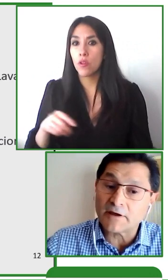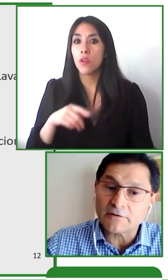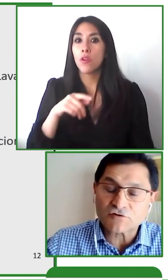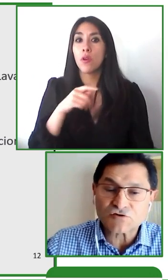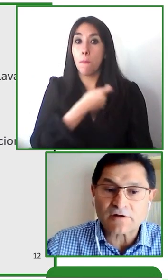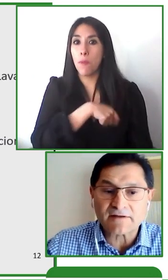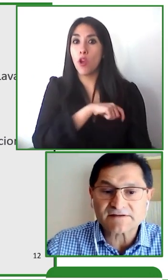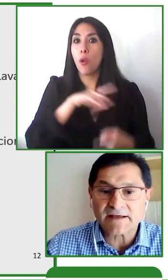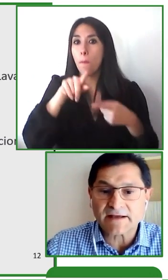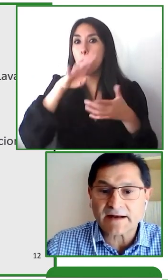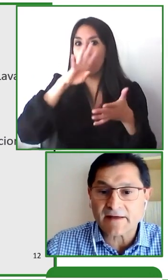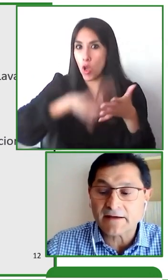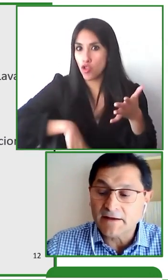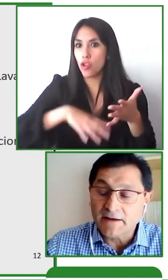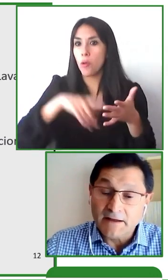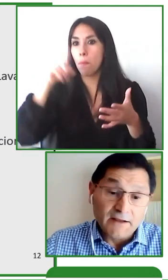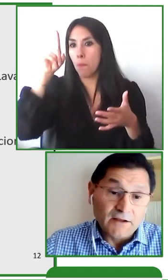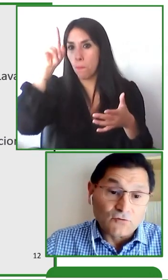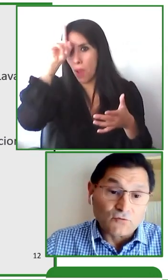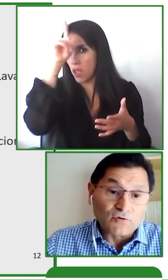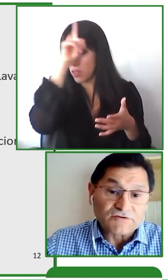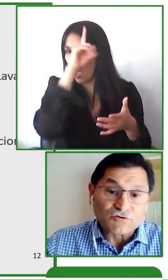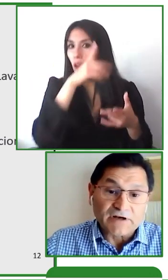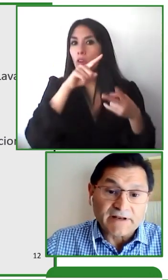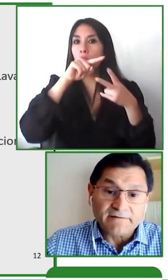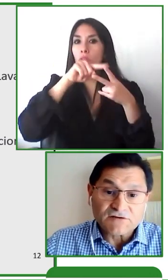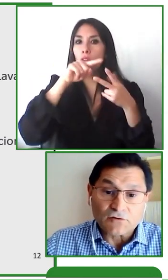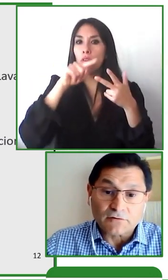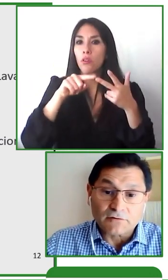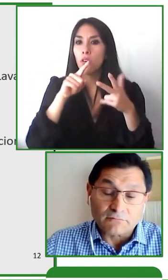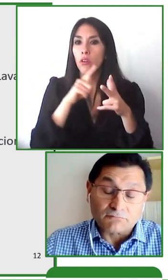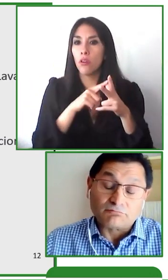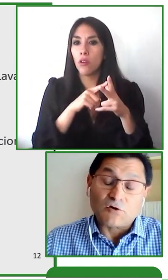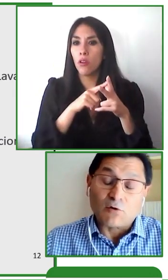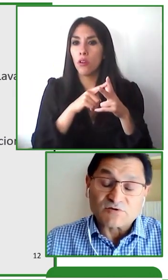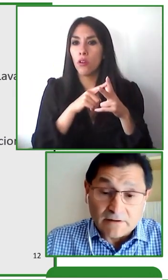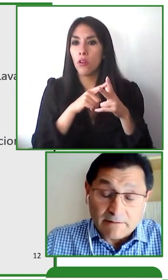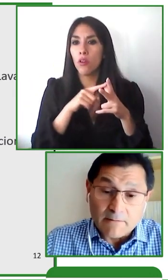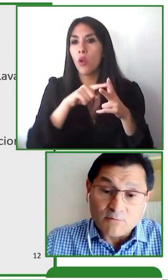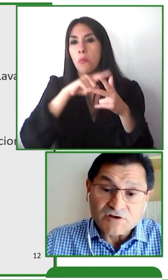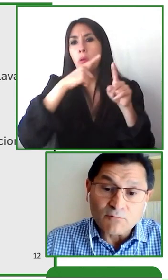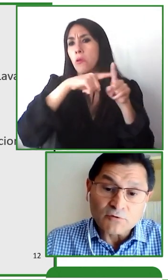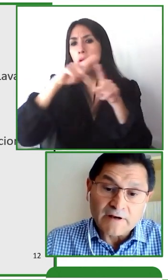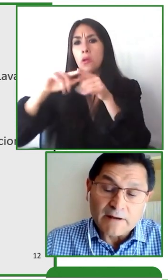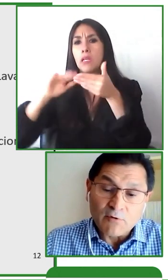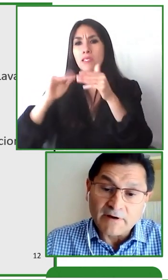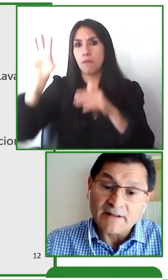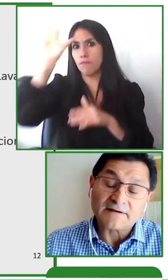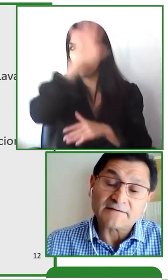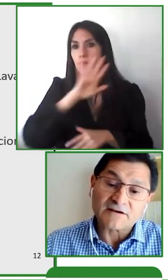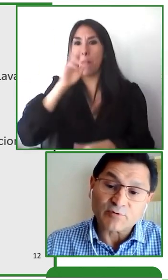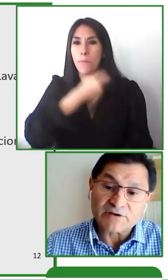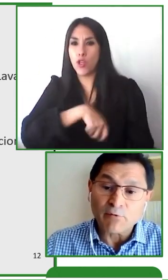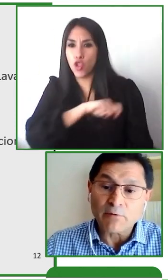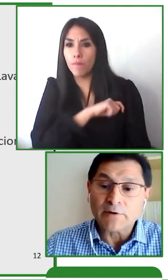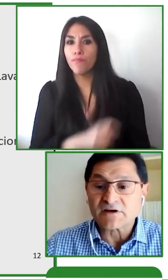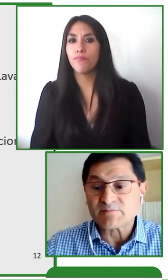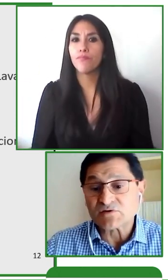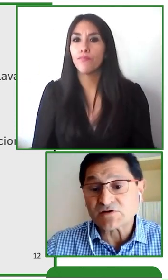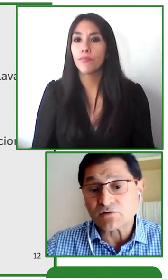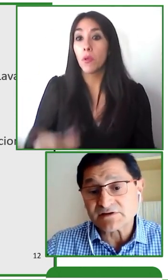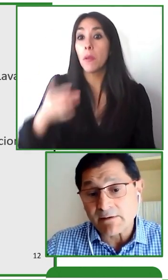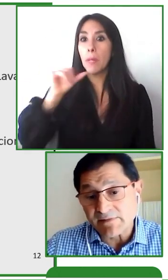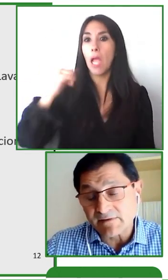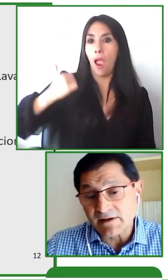Laval y Longueuil, dos ciudades de Canadá. Nuestros clientes son... Como trabajamos en el mundo de la movilidad, del transporte público,